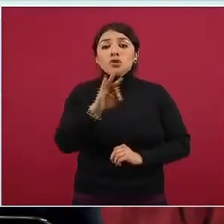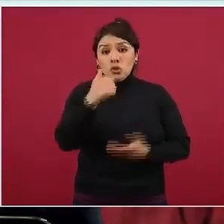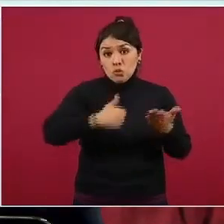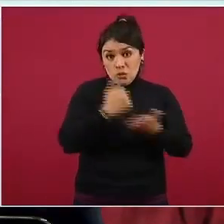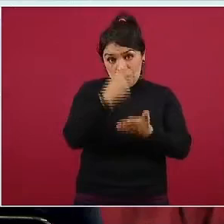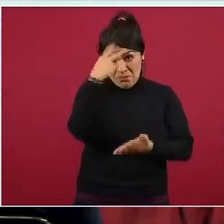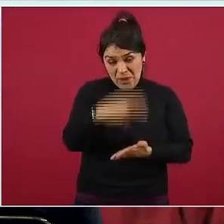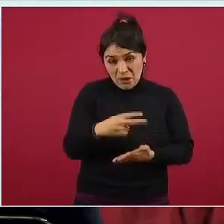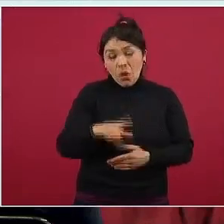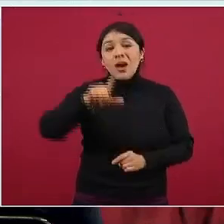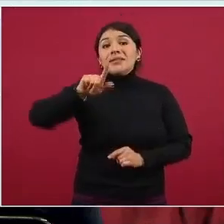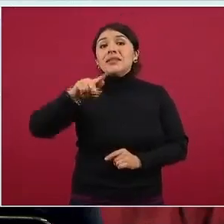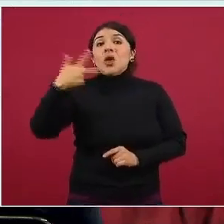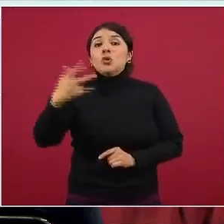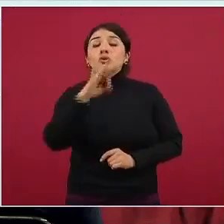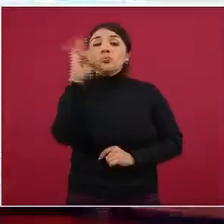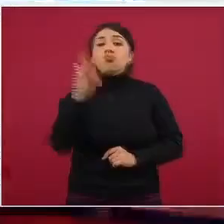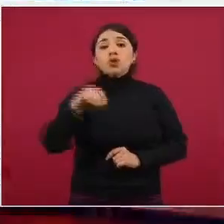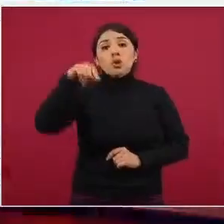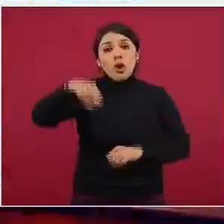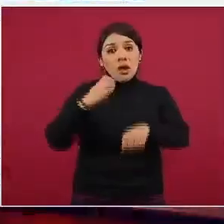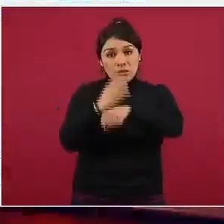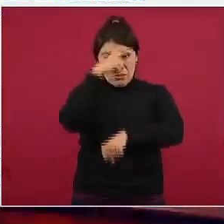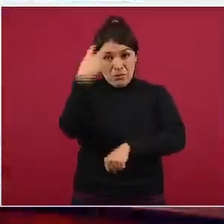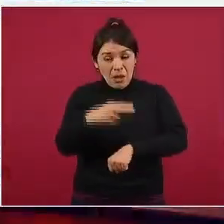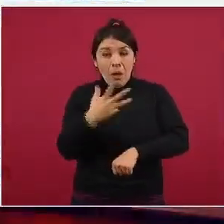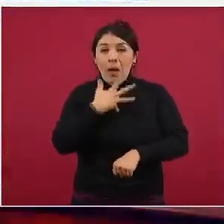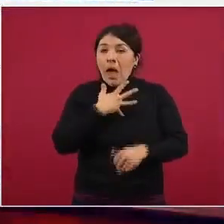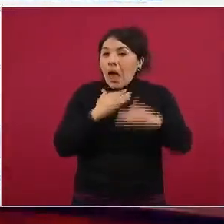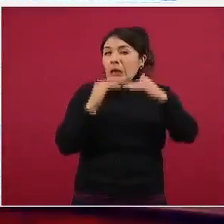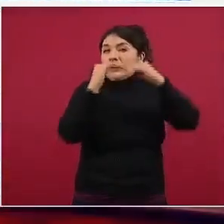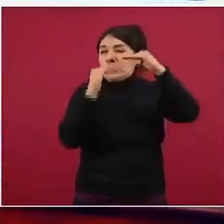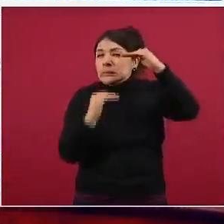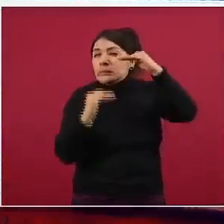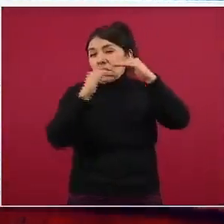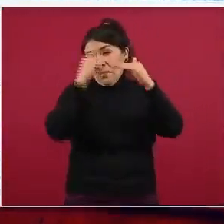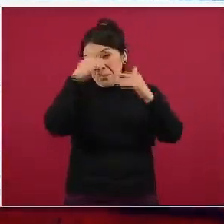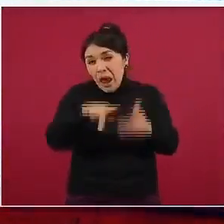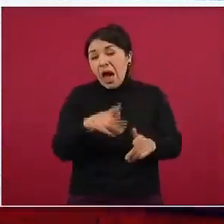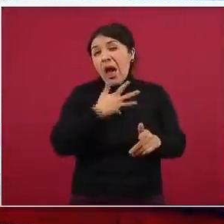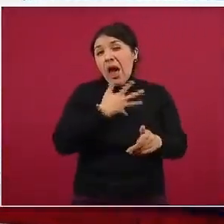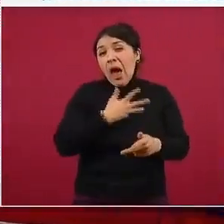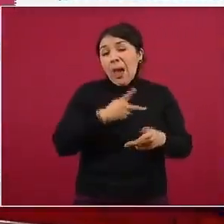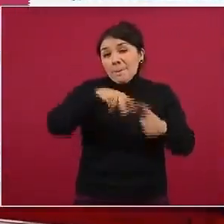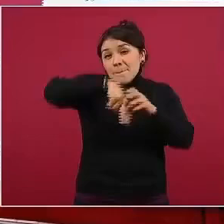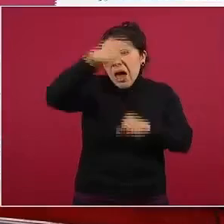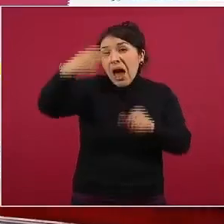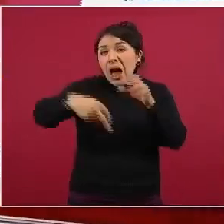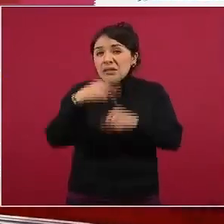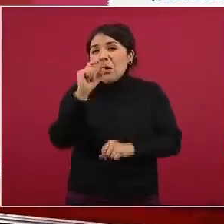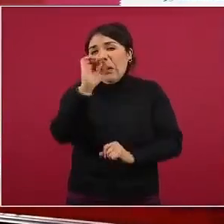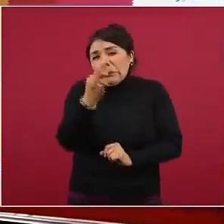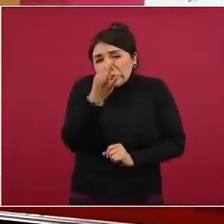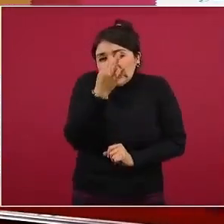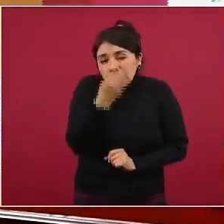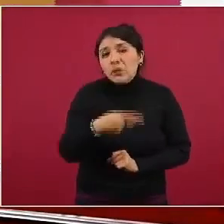de México y 78%, con márgenes de disponibilidad que son pequeños,